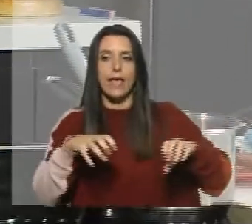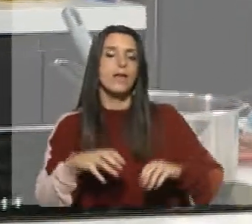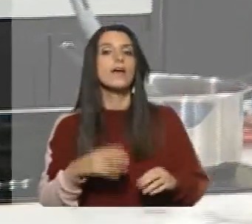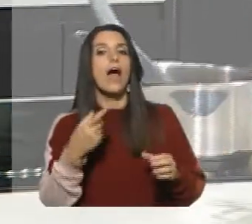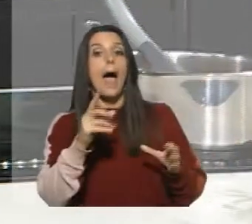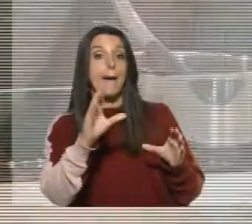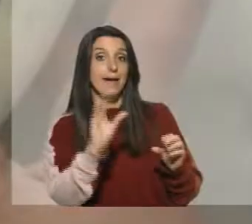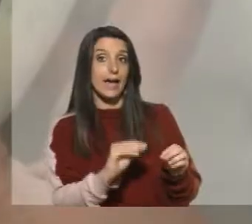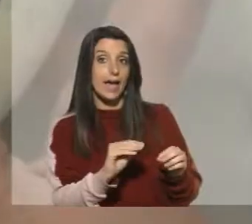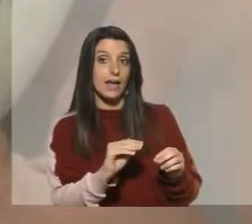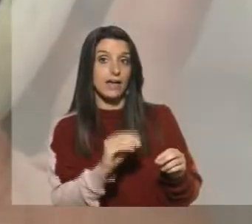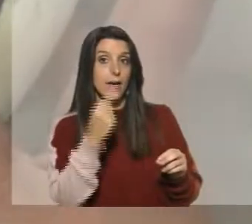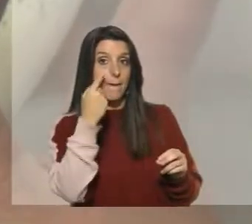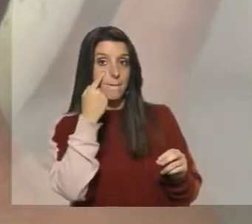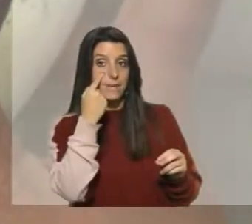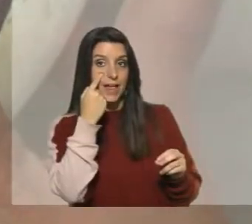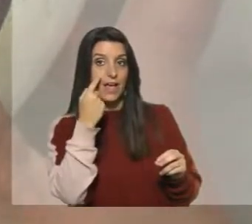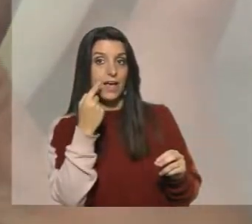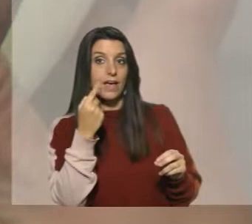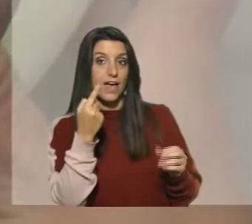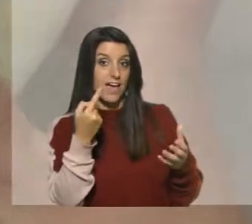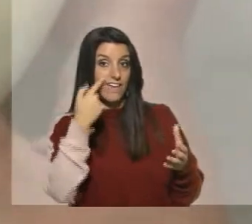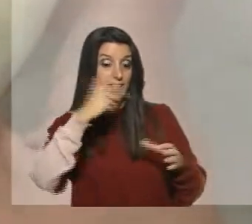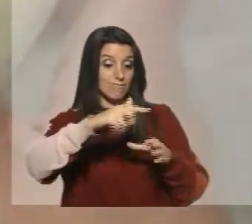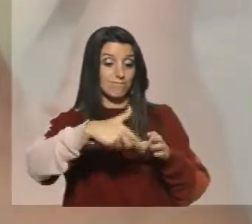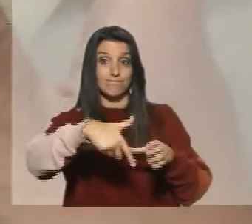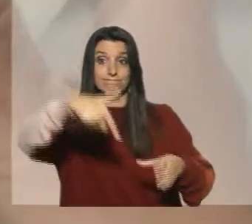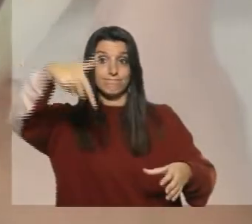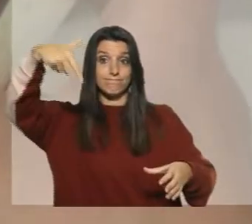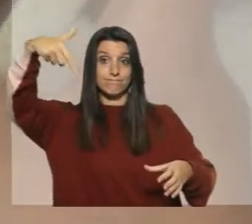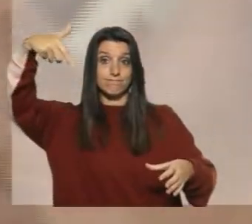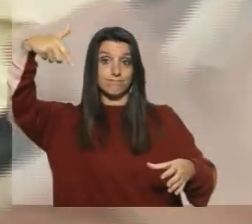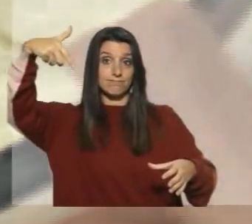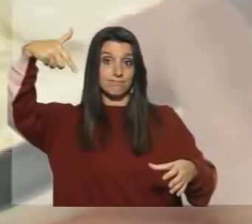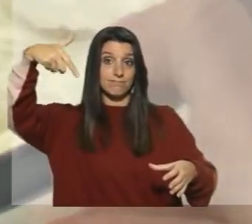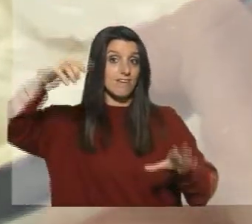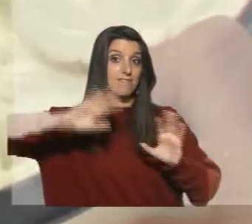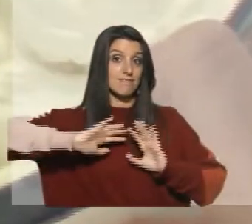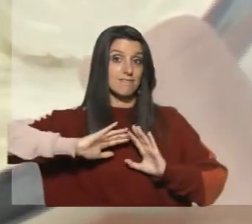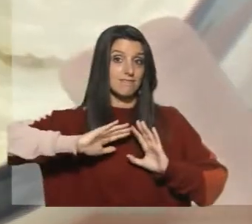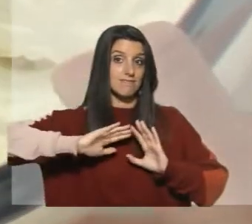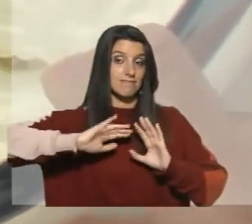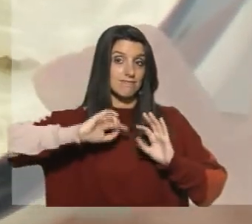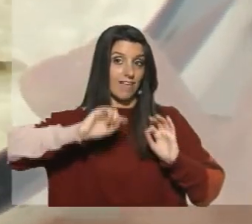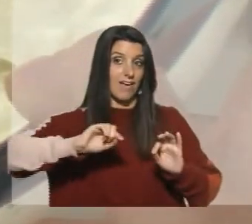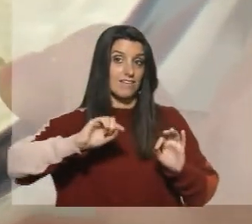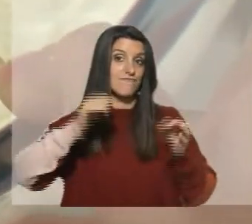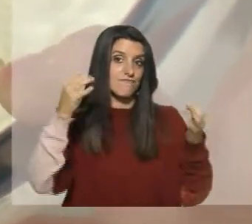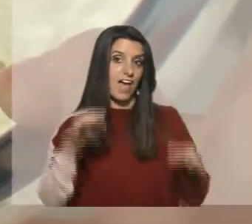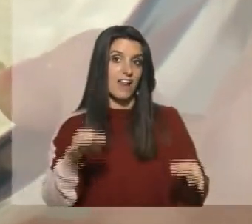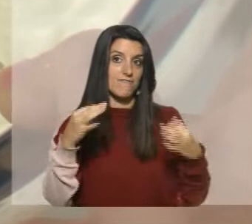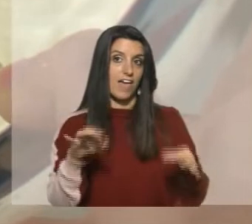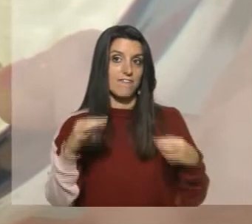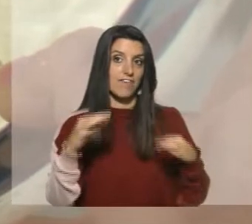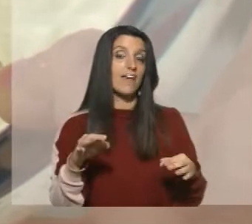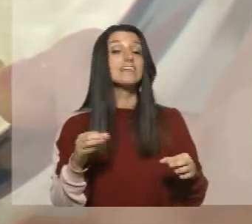apagala, si querés. Ahí está. Y levantá para que vea cómo se va quedando. Levantá los picos. ¿Ves? ¿Ven? Bien. Miren qué toma. ¿Qué